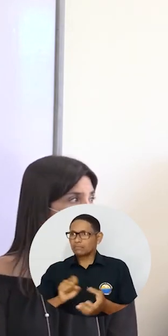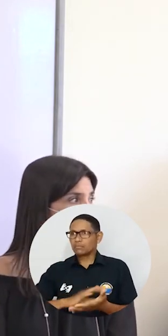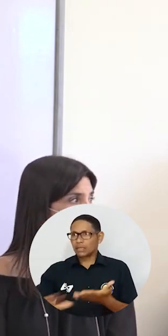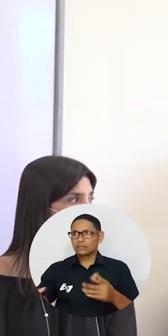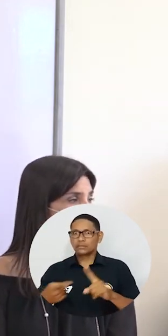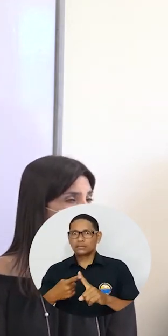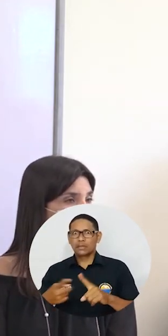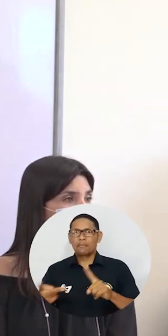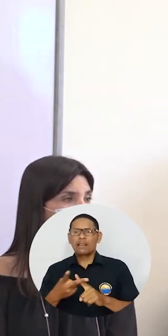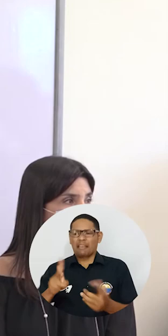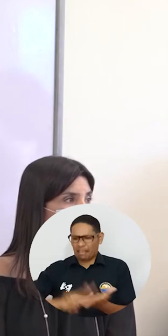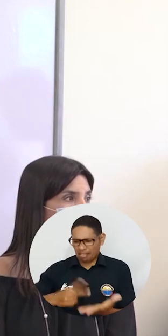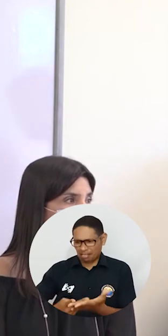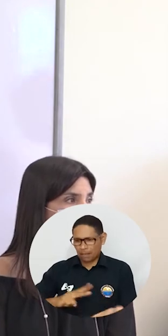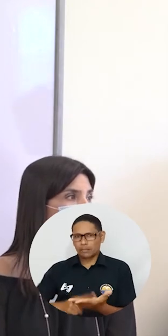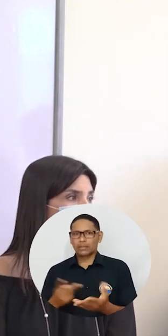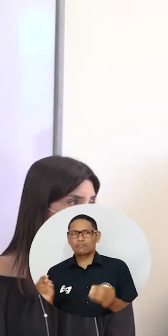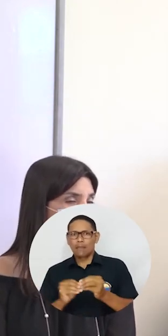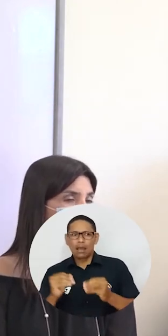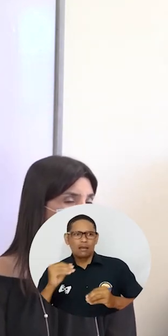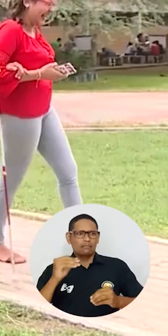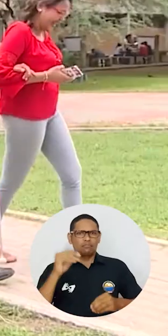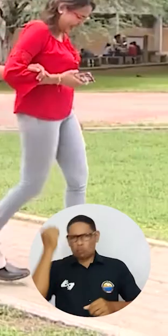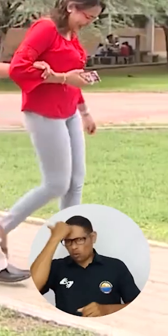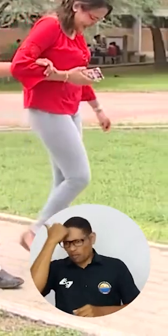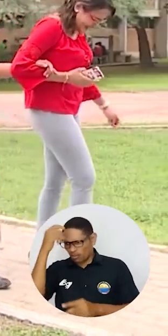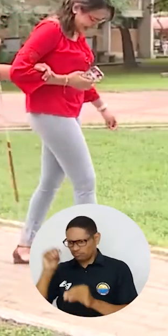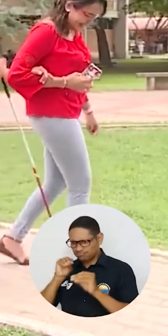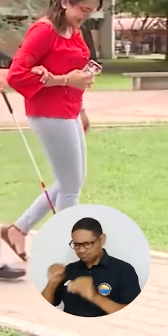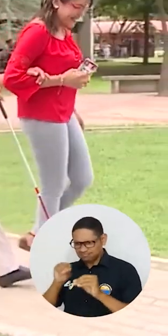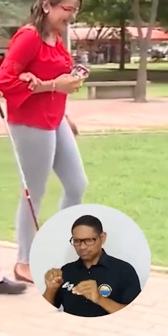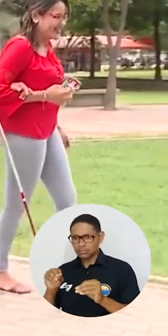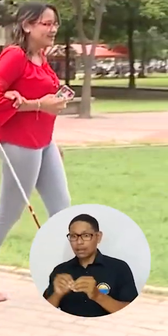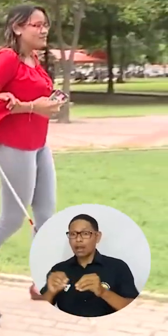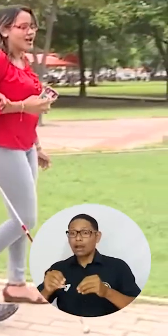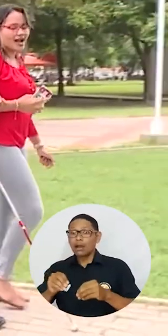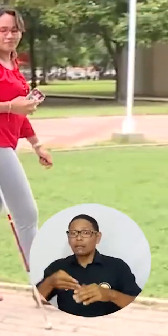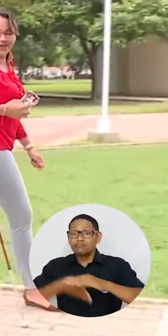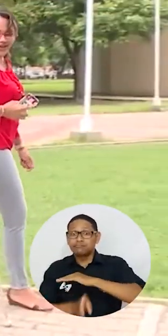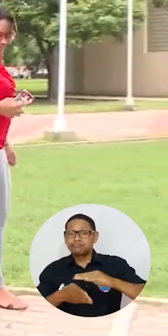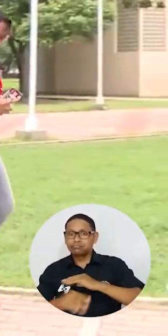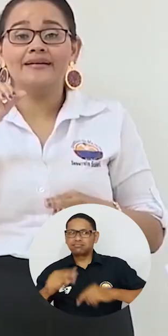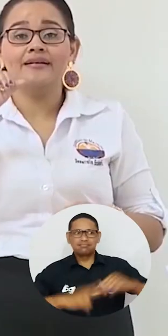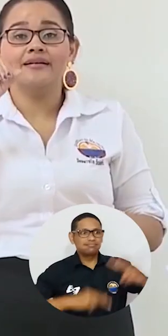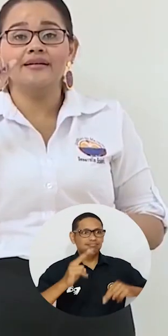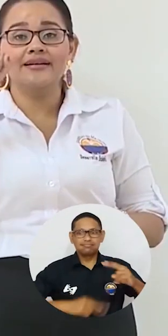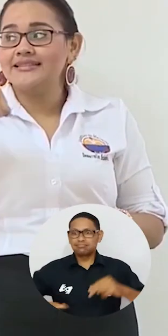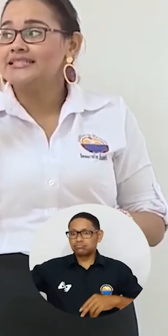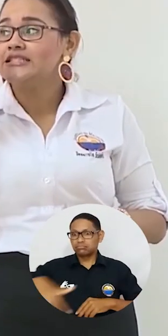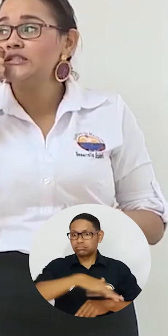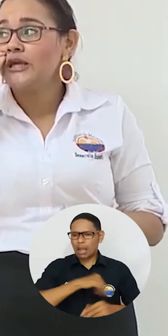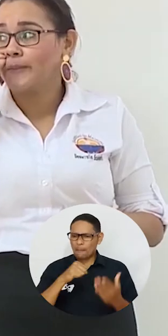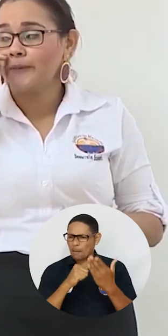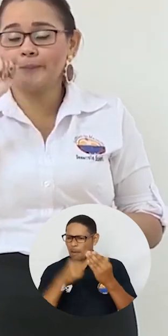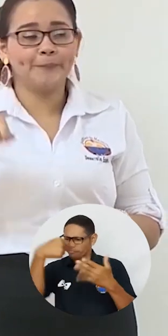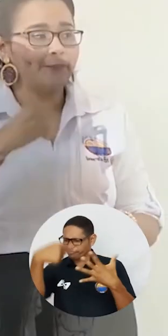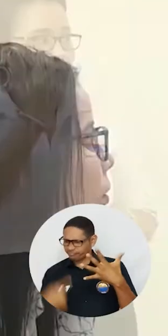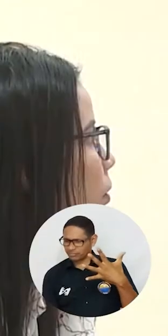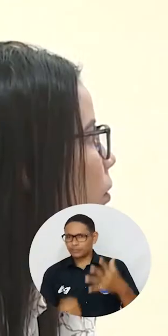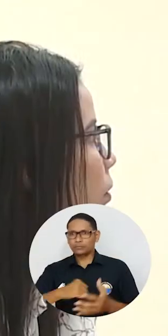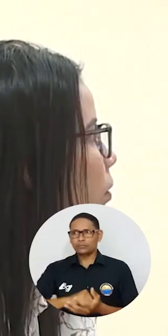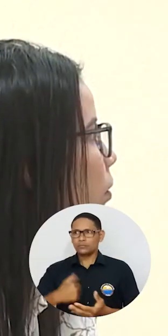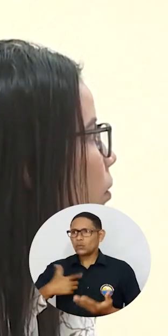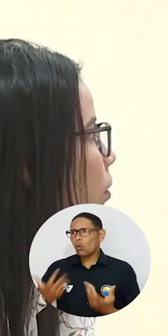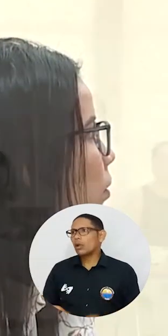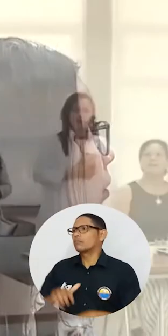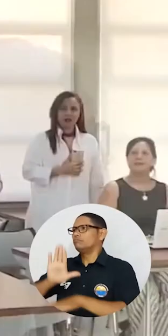matrícula. Son los software, son los intérpretes, la capacitación de los profesores, son la accesibilidad de la infraestructura, son los materiales. Y